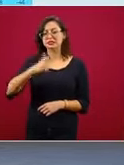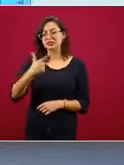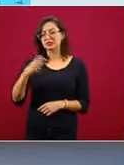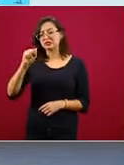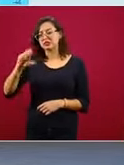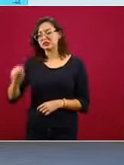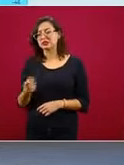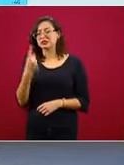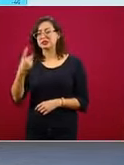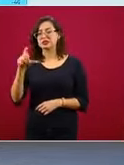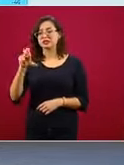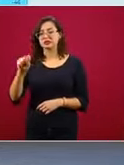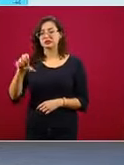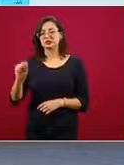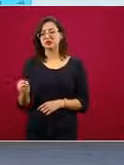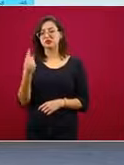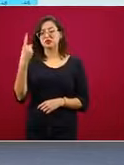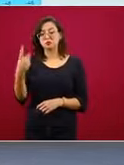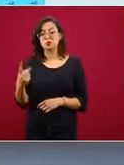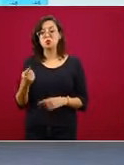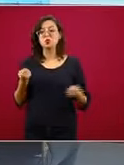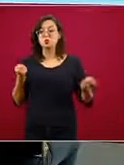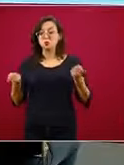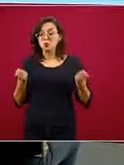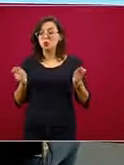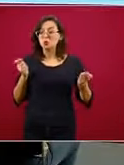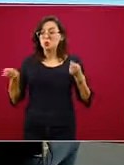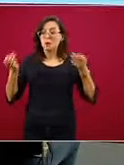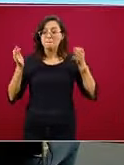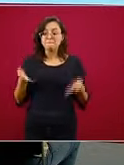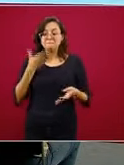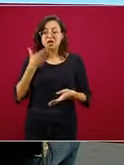67, 61, 60, 61 y regresa.